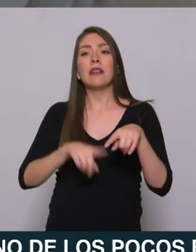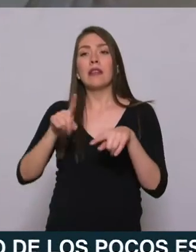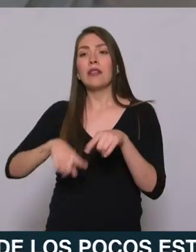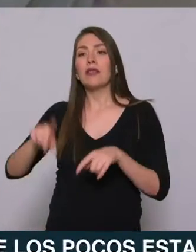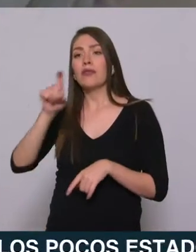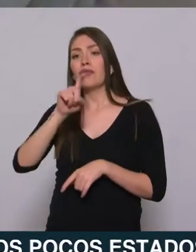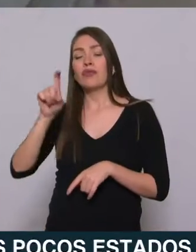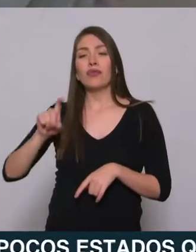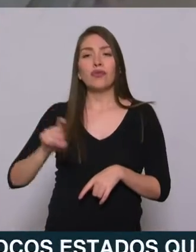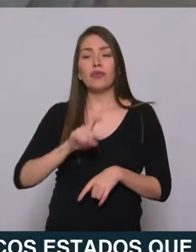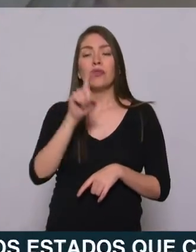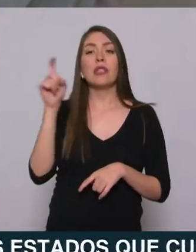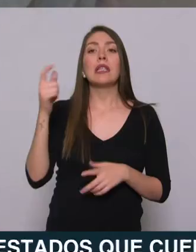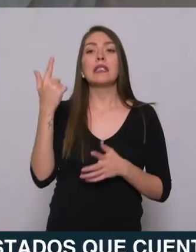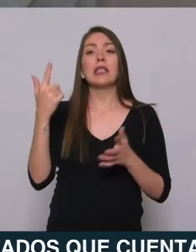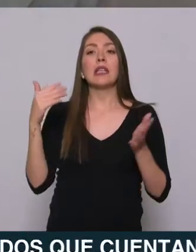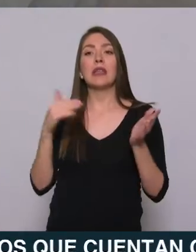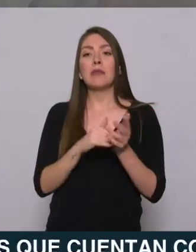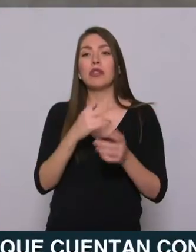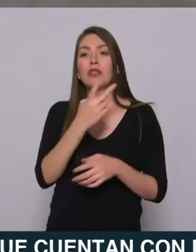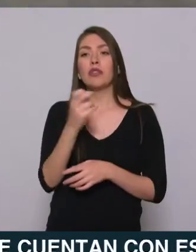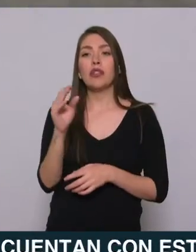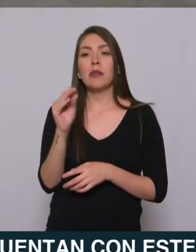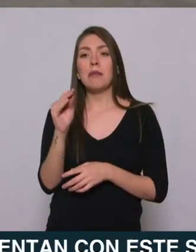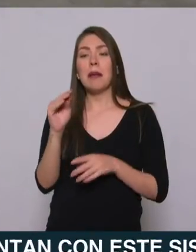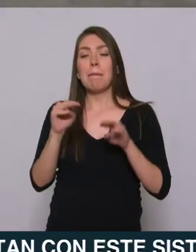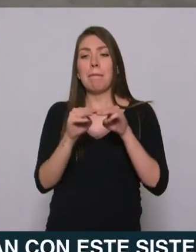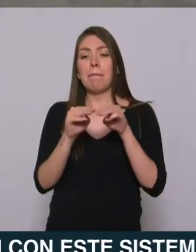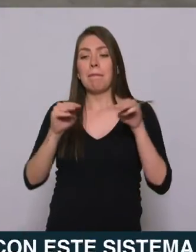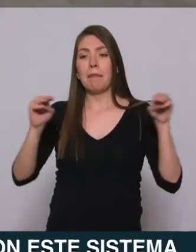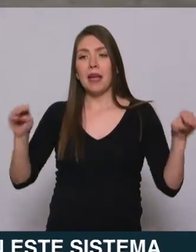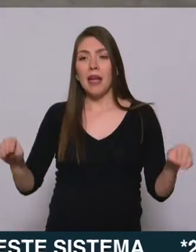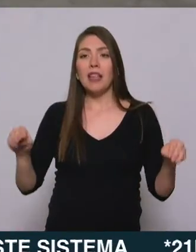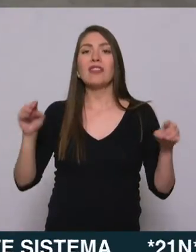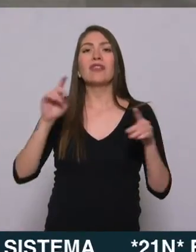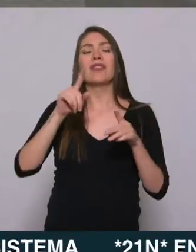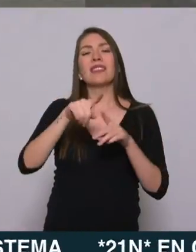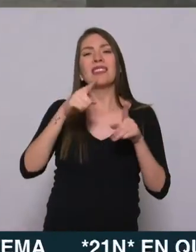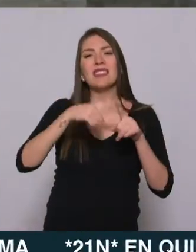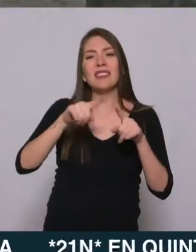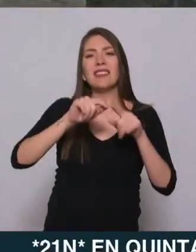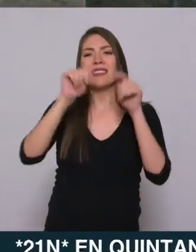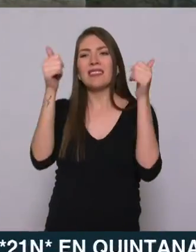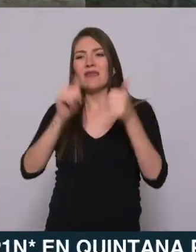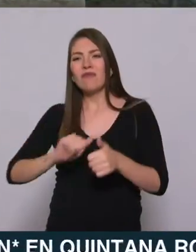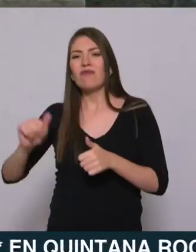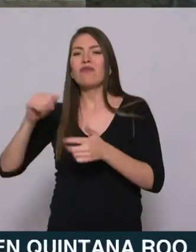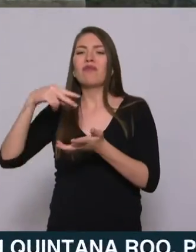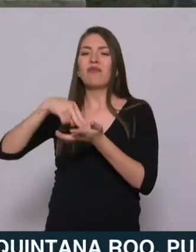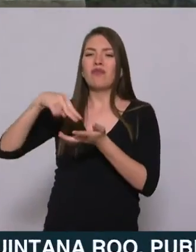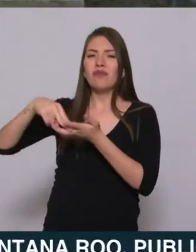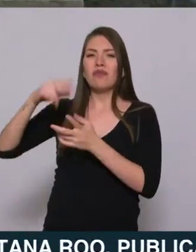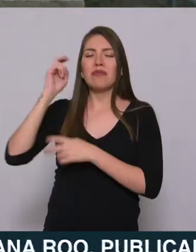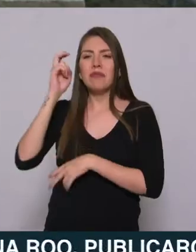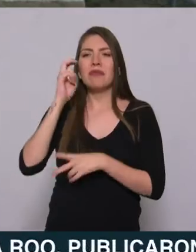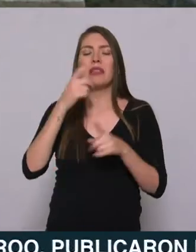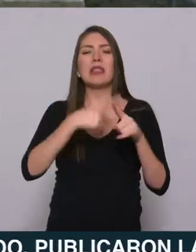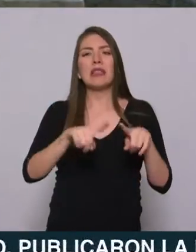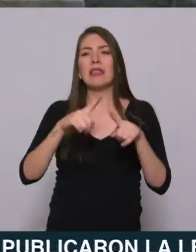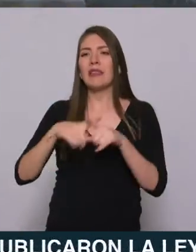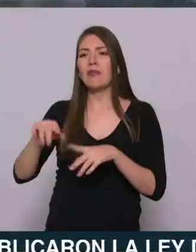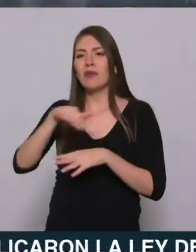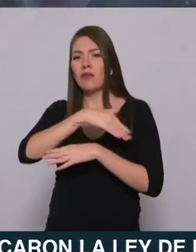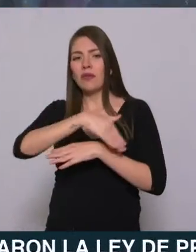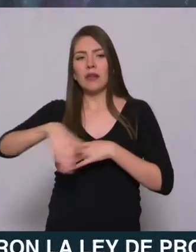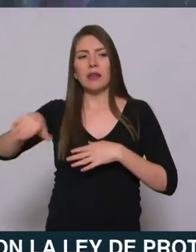en 7.390 metros cuadrados de los basamentos, monumentos, parabuses, muros y mobiliario urbano de la ruta de la